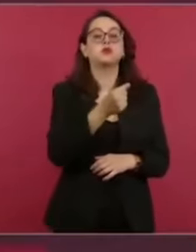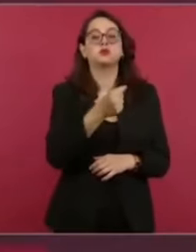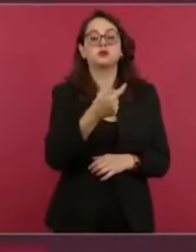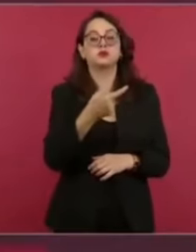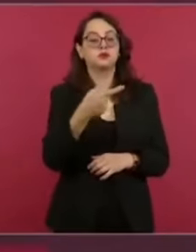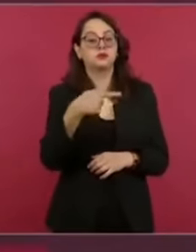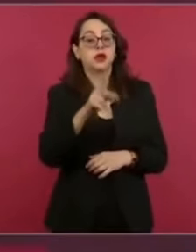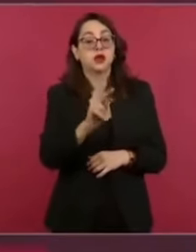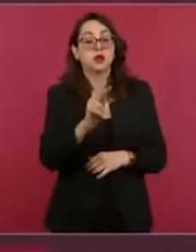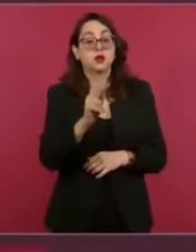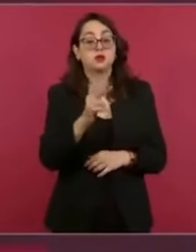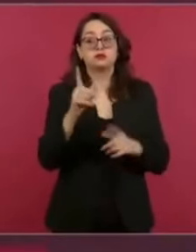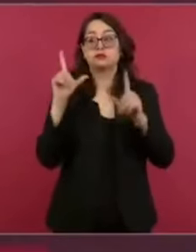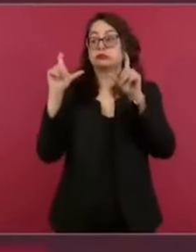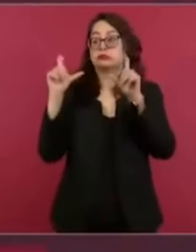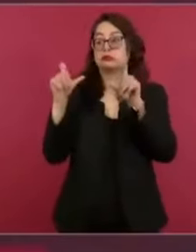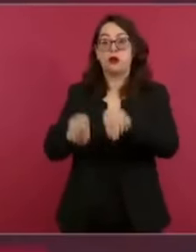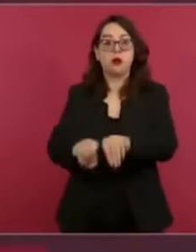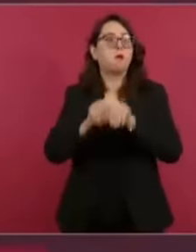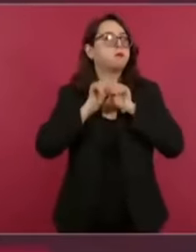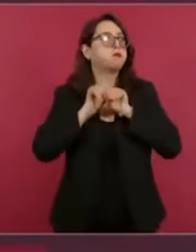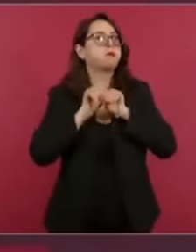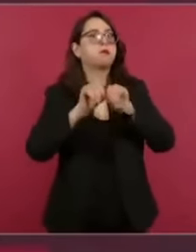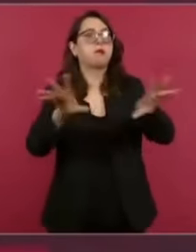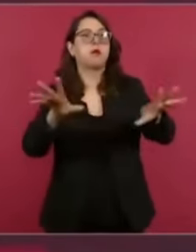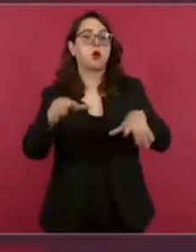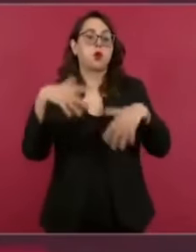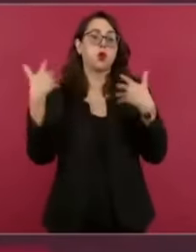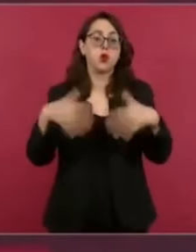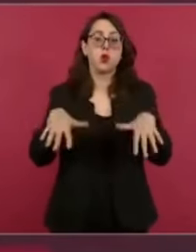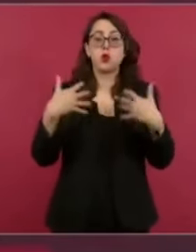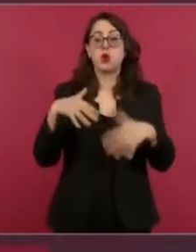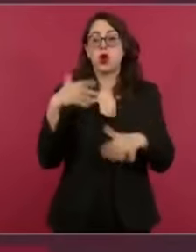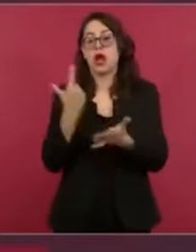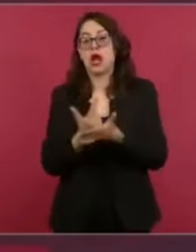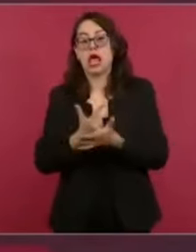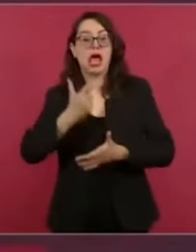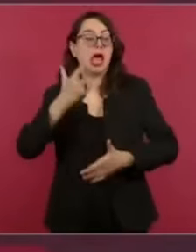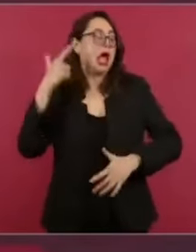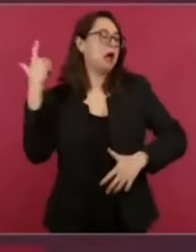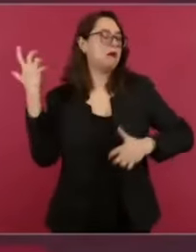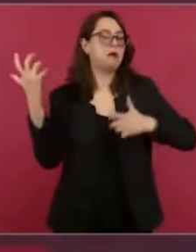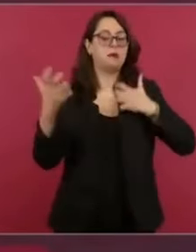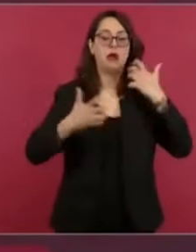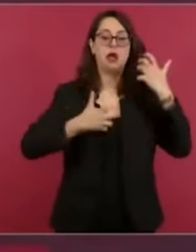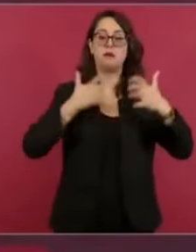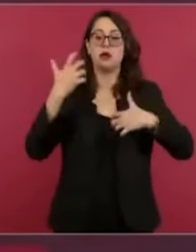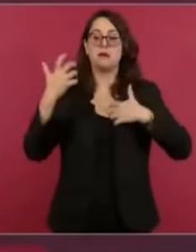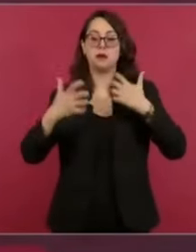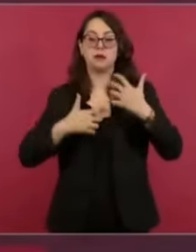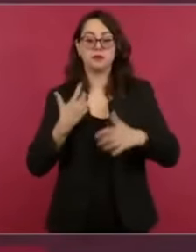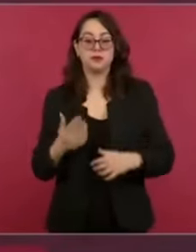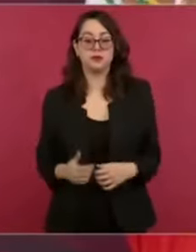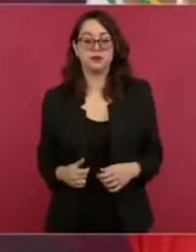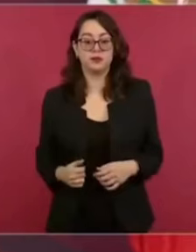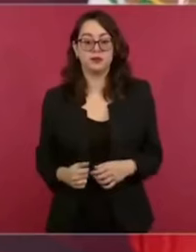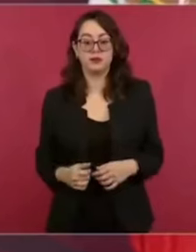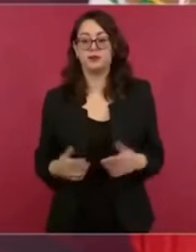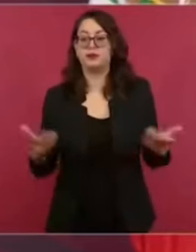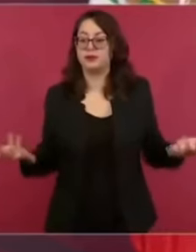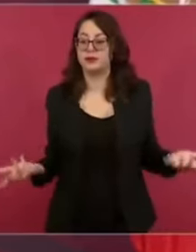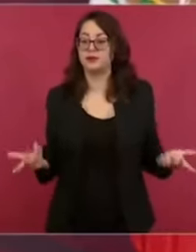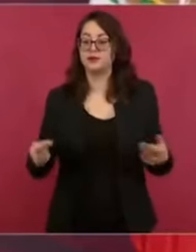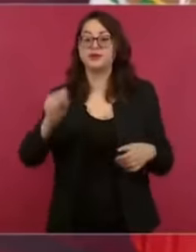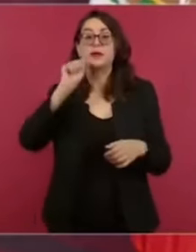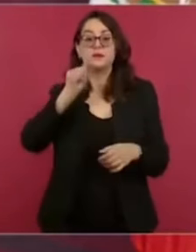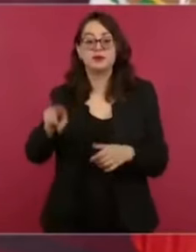pues este ese mismo camino que en ese entonces estaba en construcción ahora ya